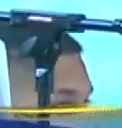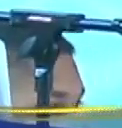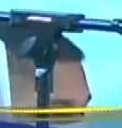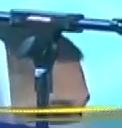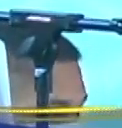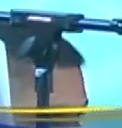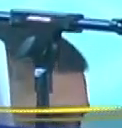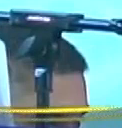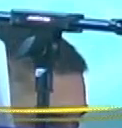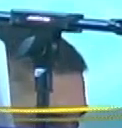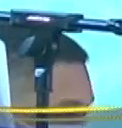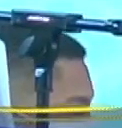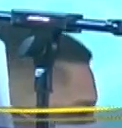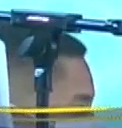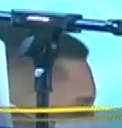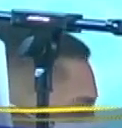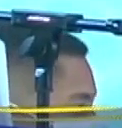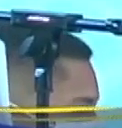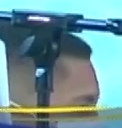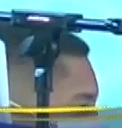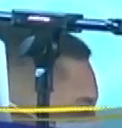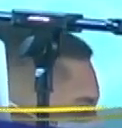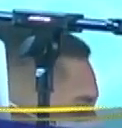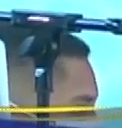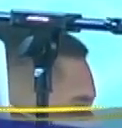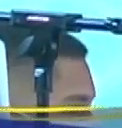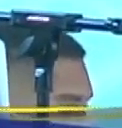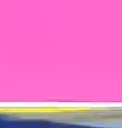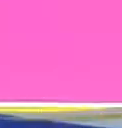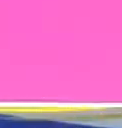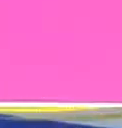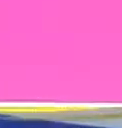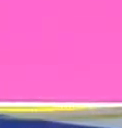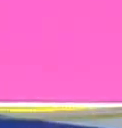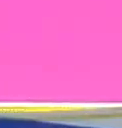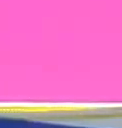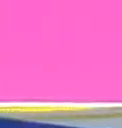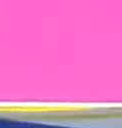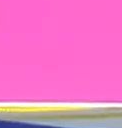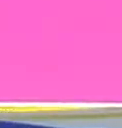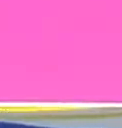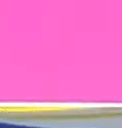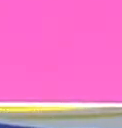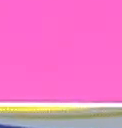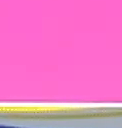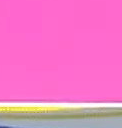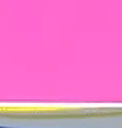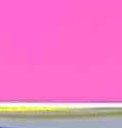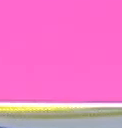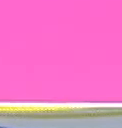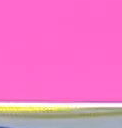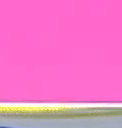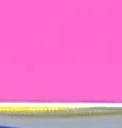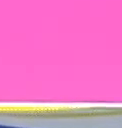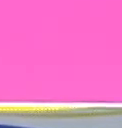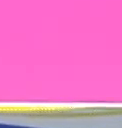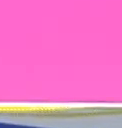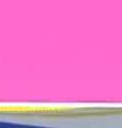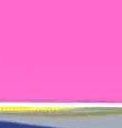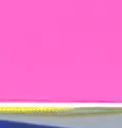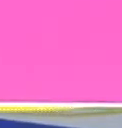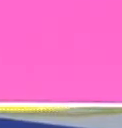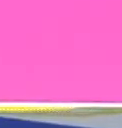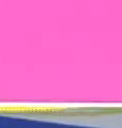Maduro, para garantizar que Venezuela sea una patria libre, independiente y soberana. Y no dudaremos en dar la vida